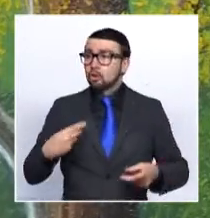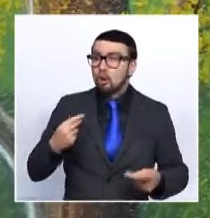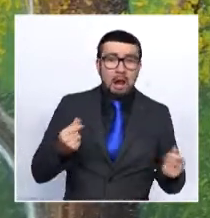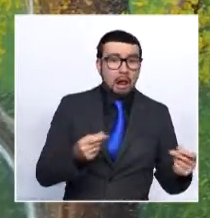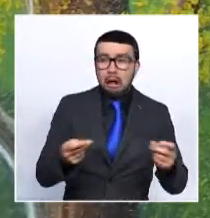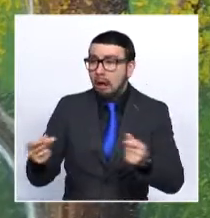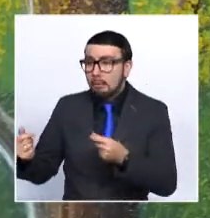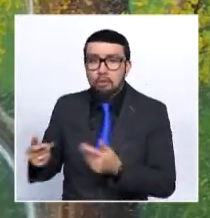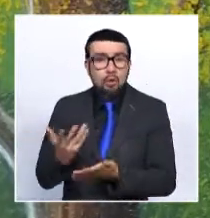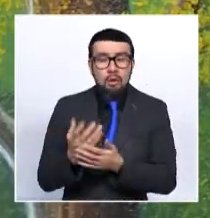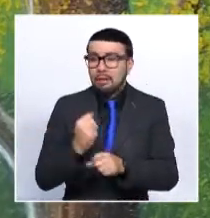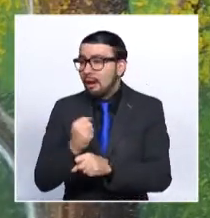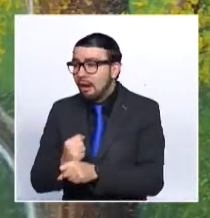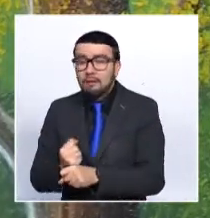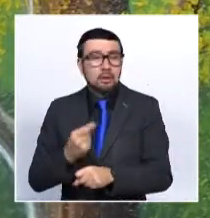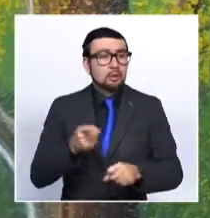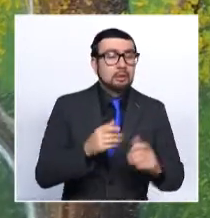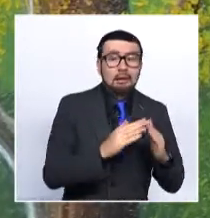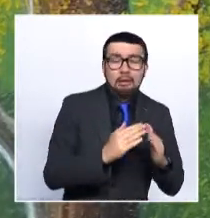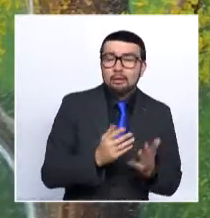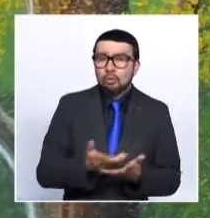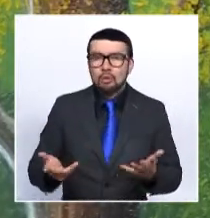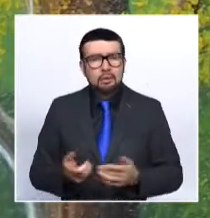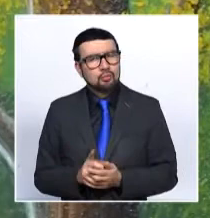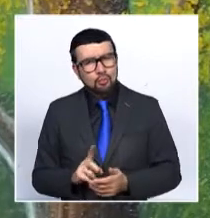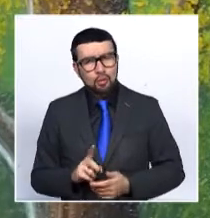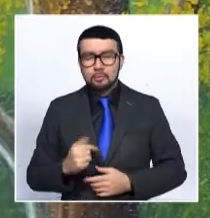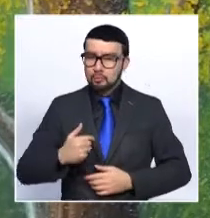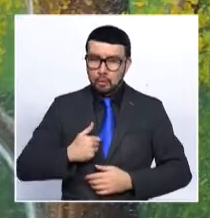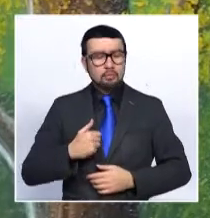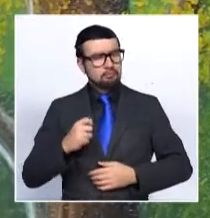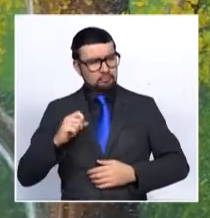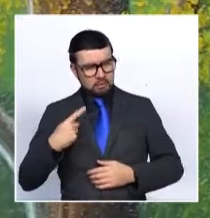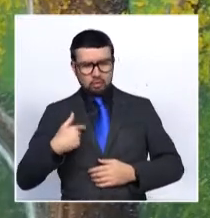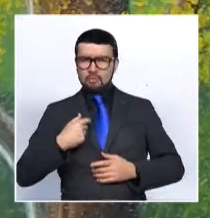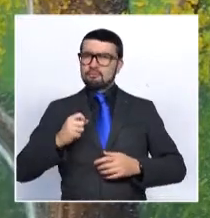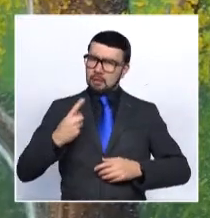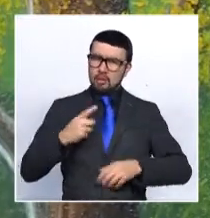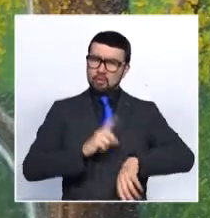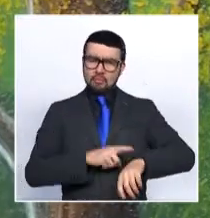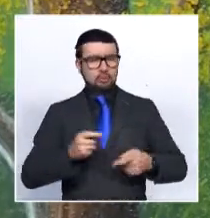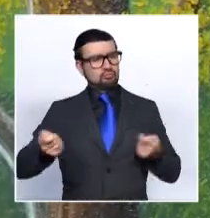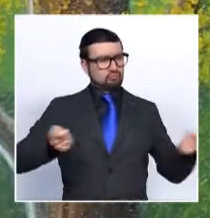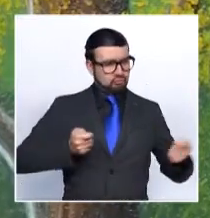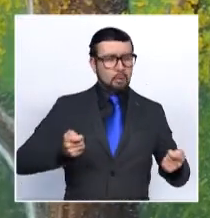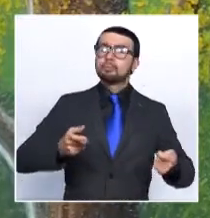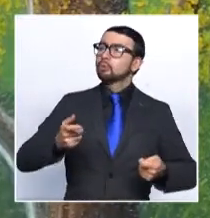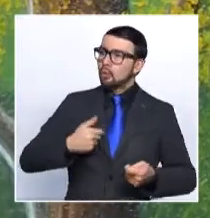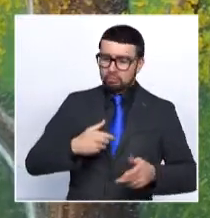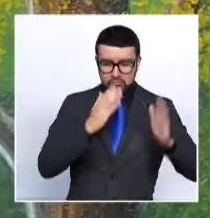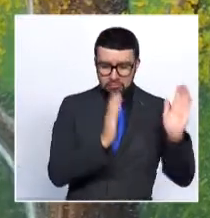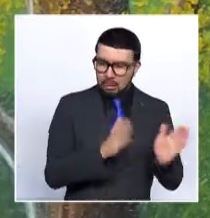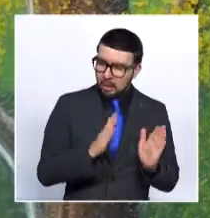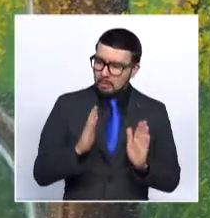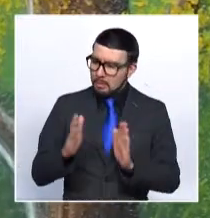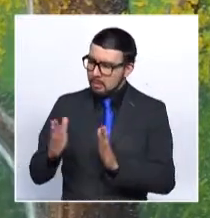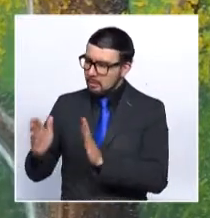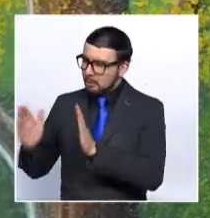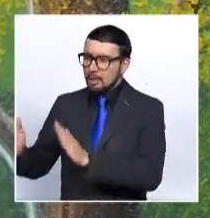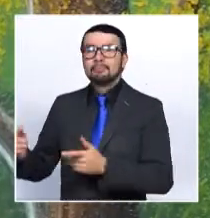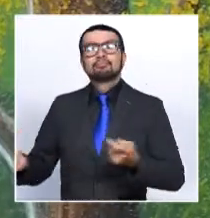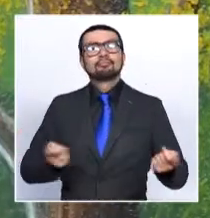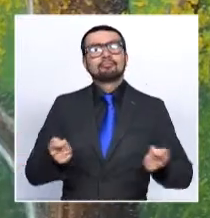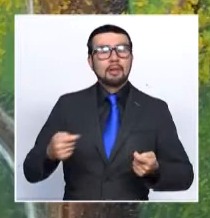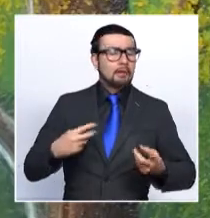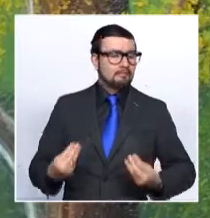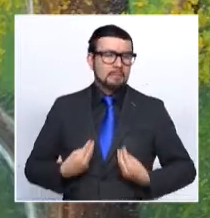tenemos que tener mucha actitud positiva y de tener ganas de vivir y ganas de hacer